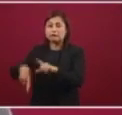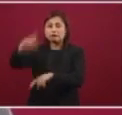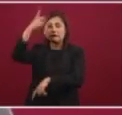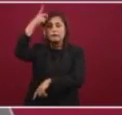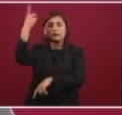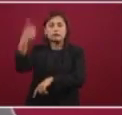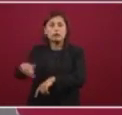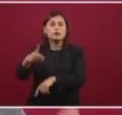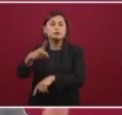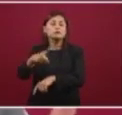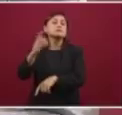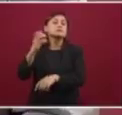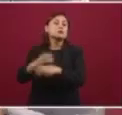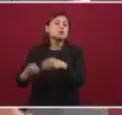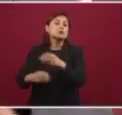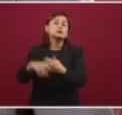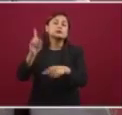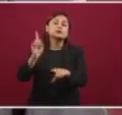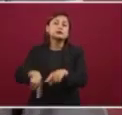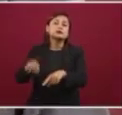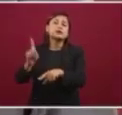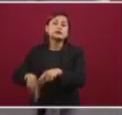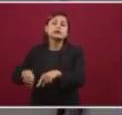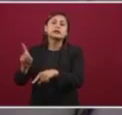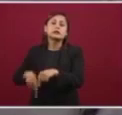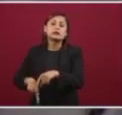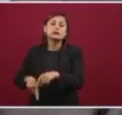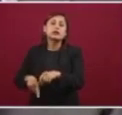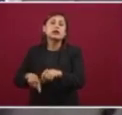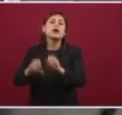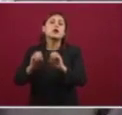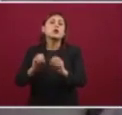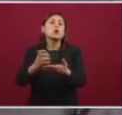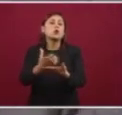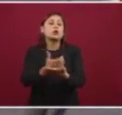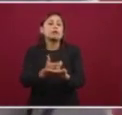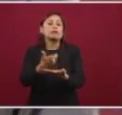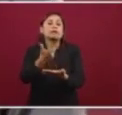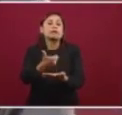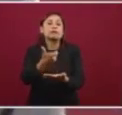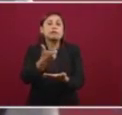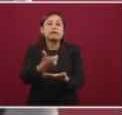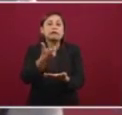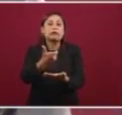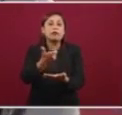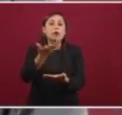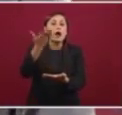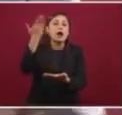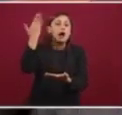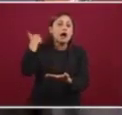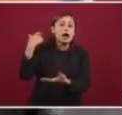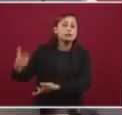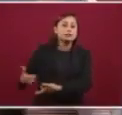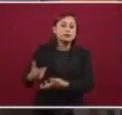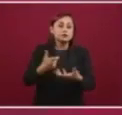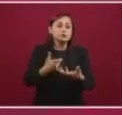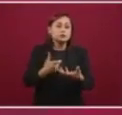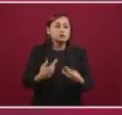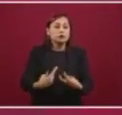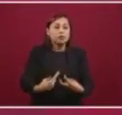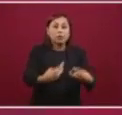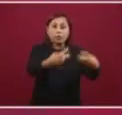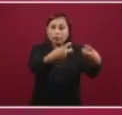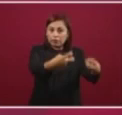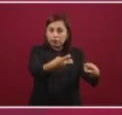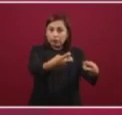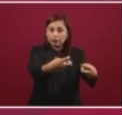ilegalmente, o sea, dinero del pueblo de México, dinero del presupuesto, y